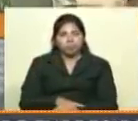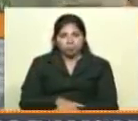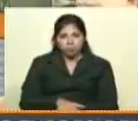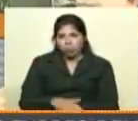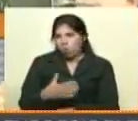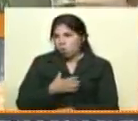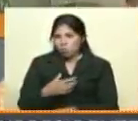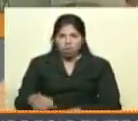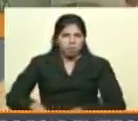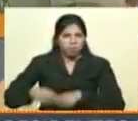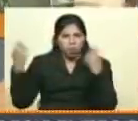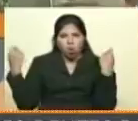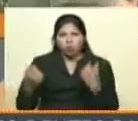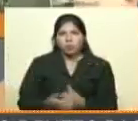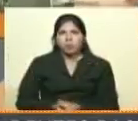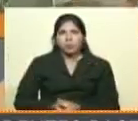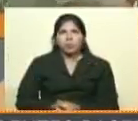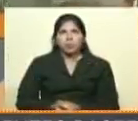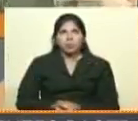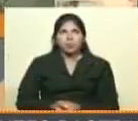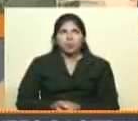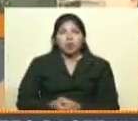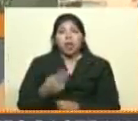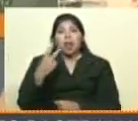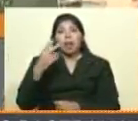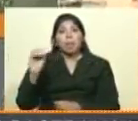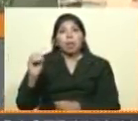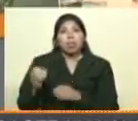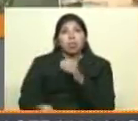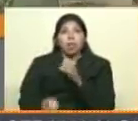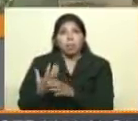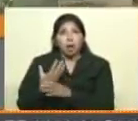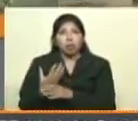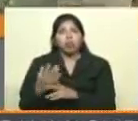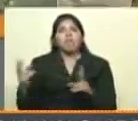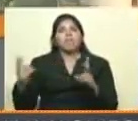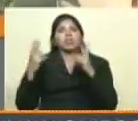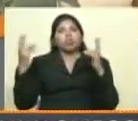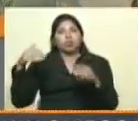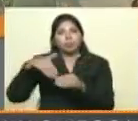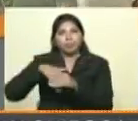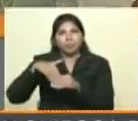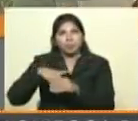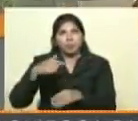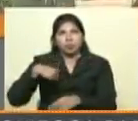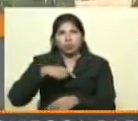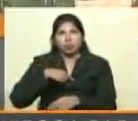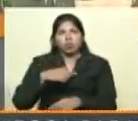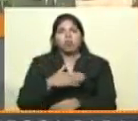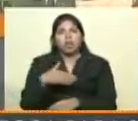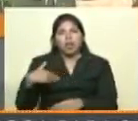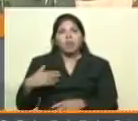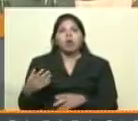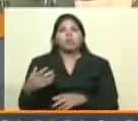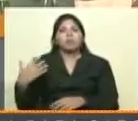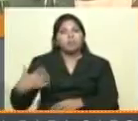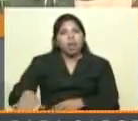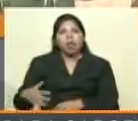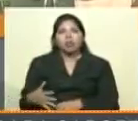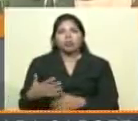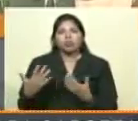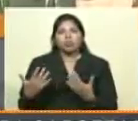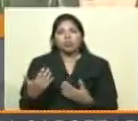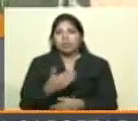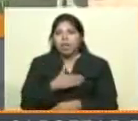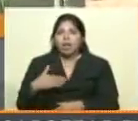indestructibles, invencibles. 20 de mayo, victoria electoral. Nosotros vamos a ganar el derecho a la paz con votos. Con votos.